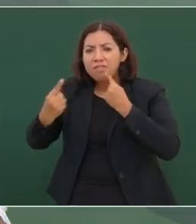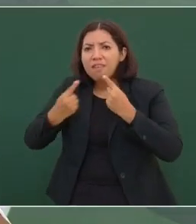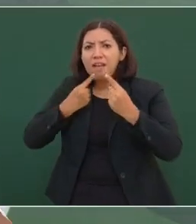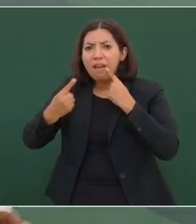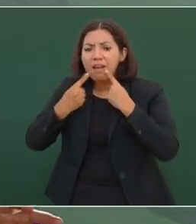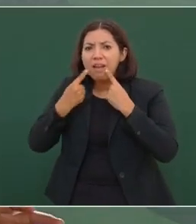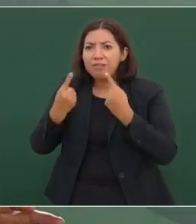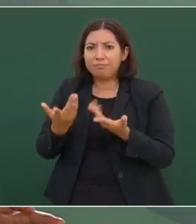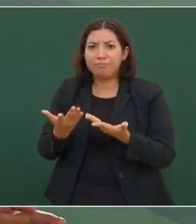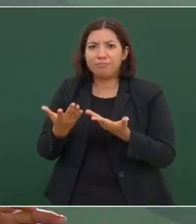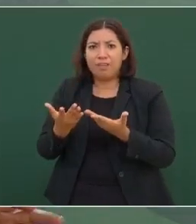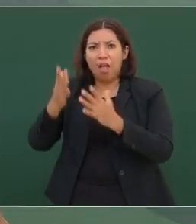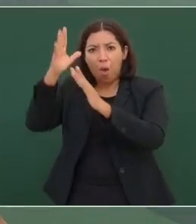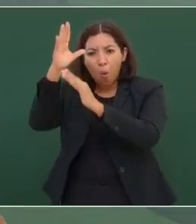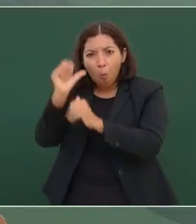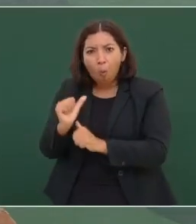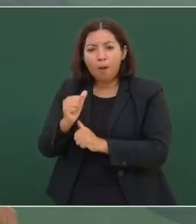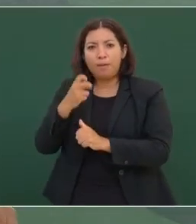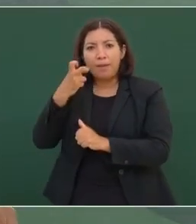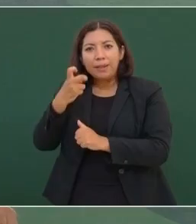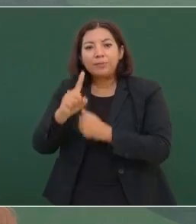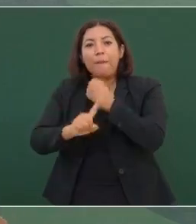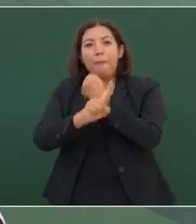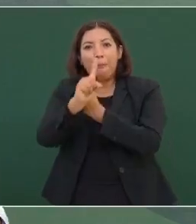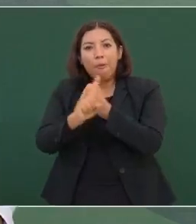ya me respondió de que,